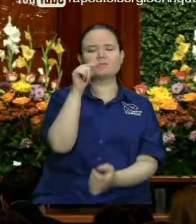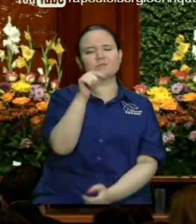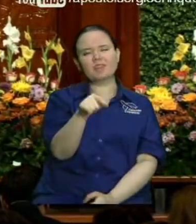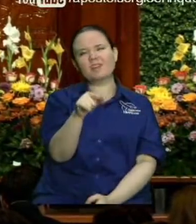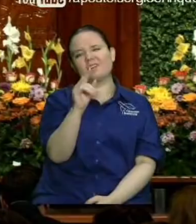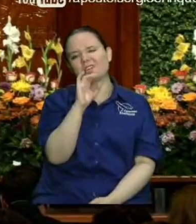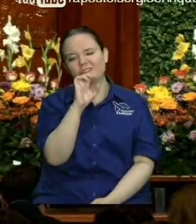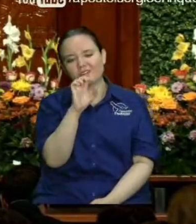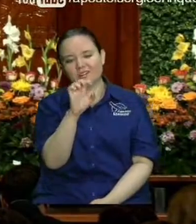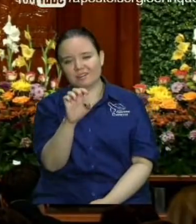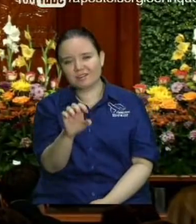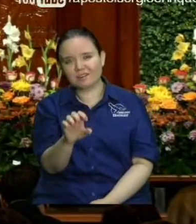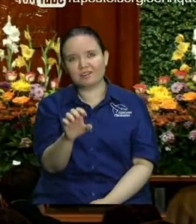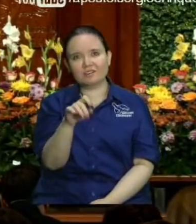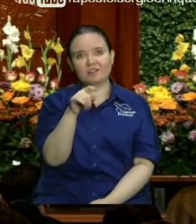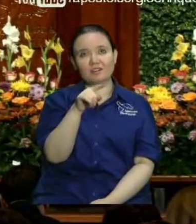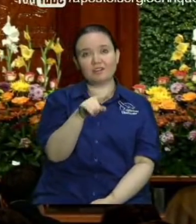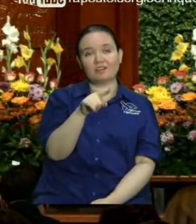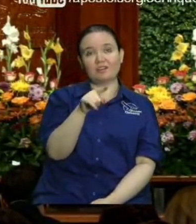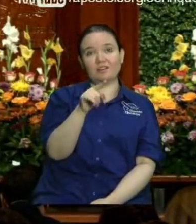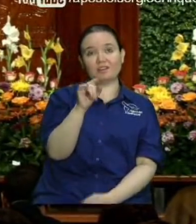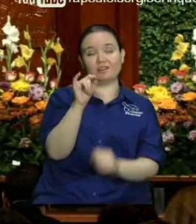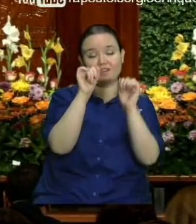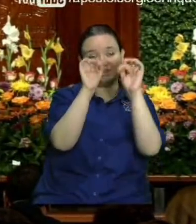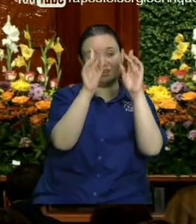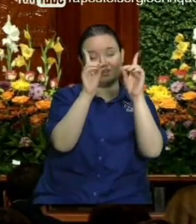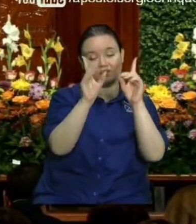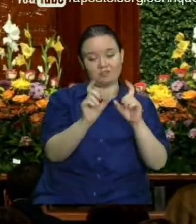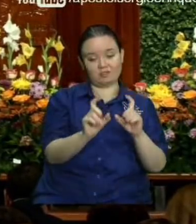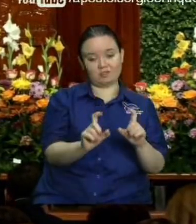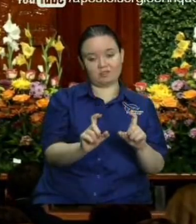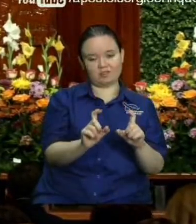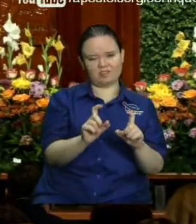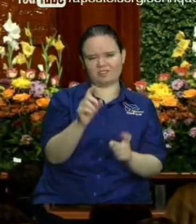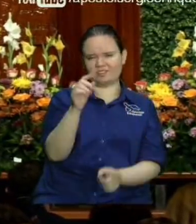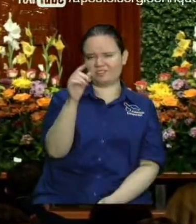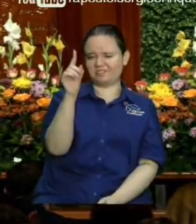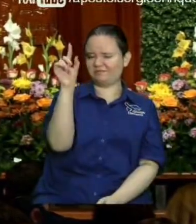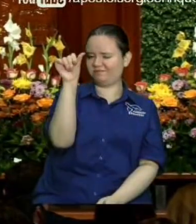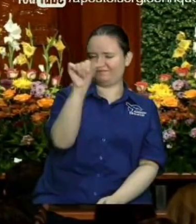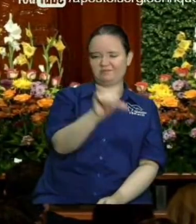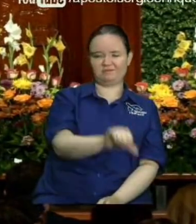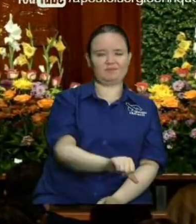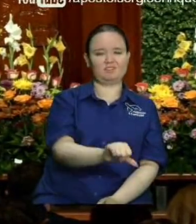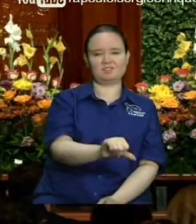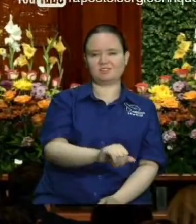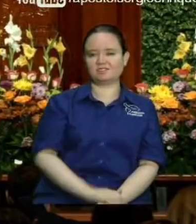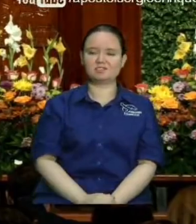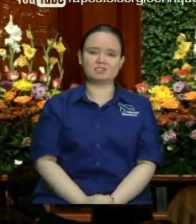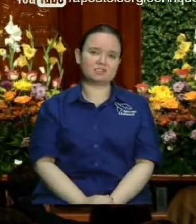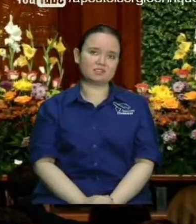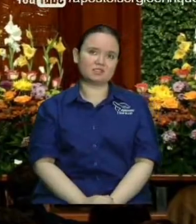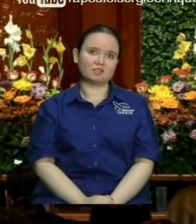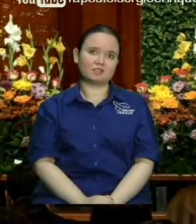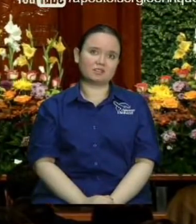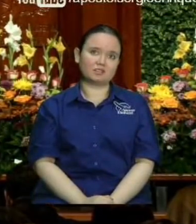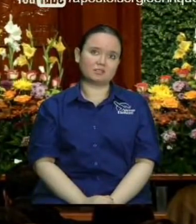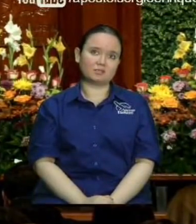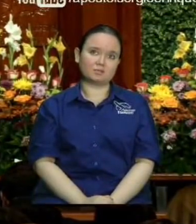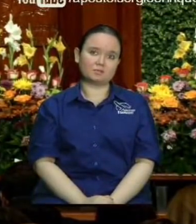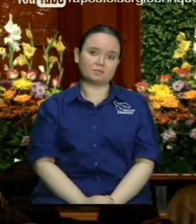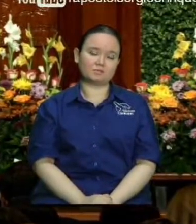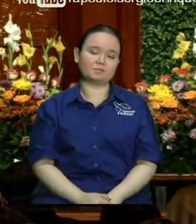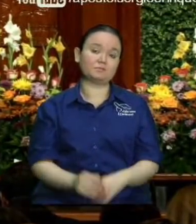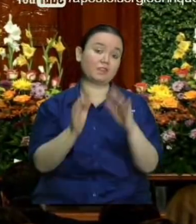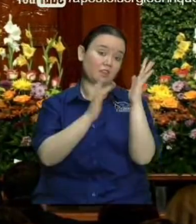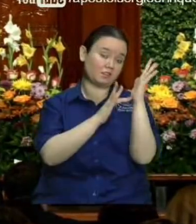horrorosas, de que hay algunos que son hijos de Jesús, pero esas son mentiras del diablo, que el Señor lo reprenda. Jesús